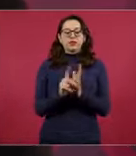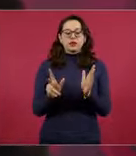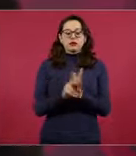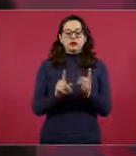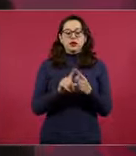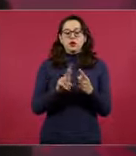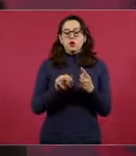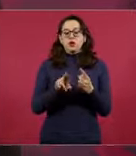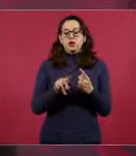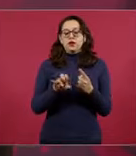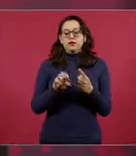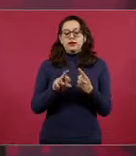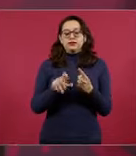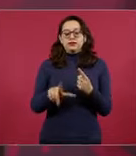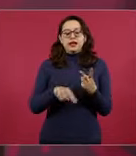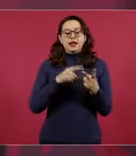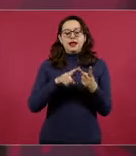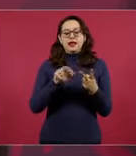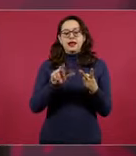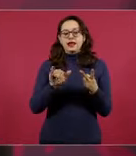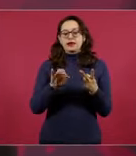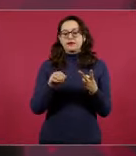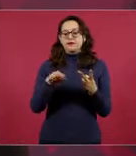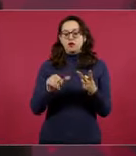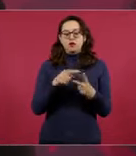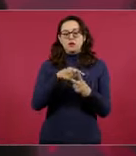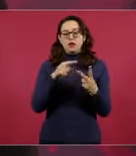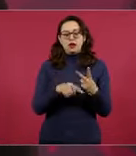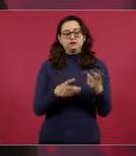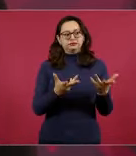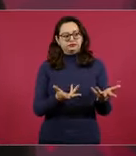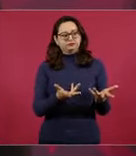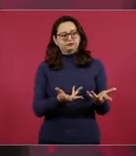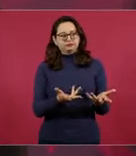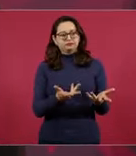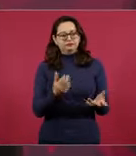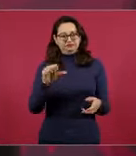y van a tener materia